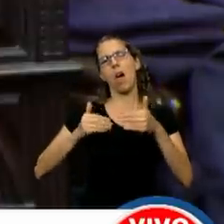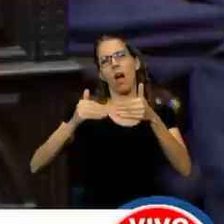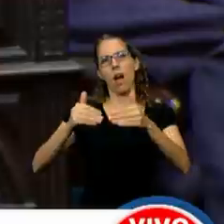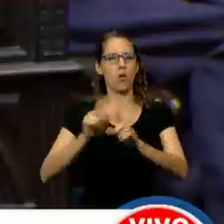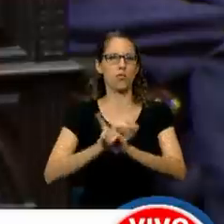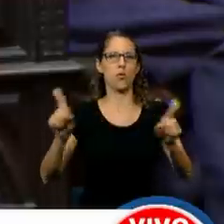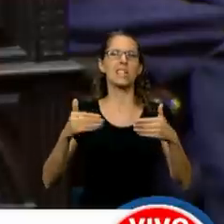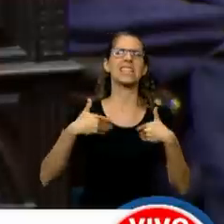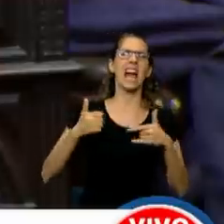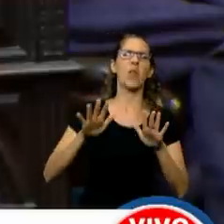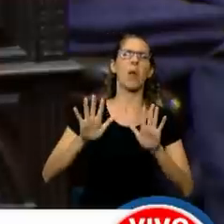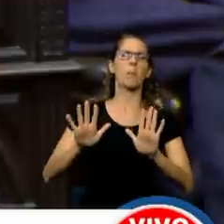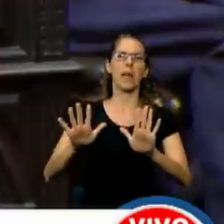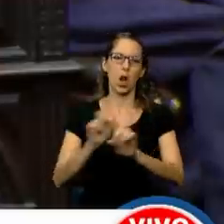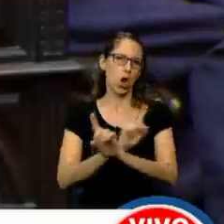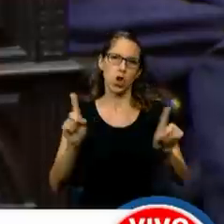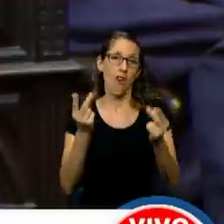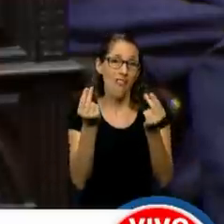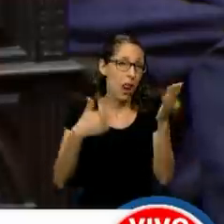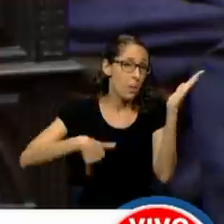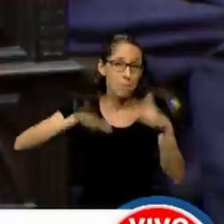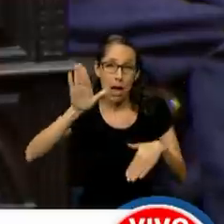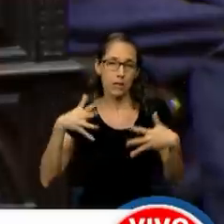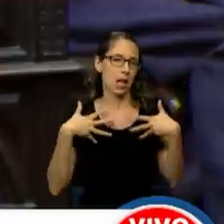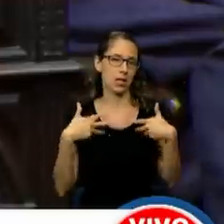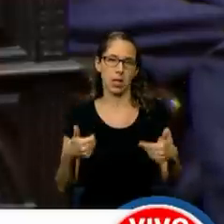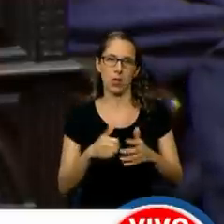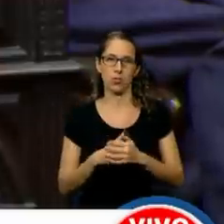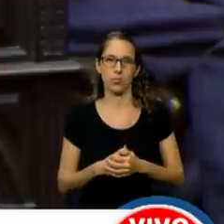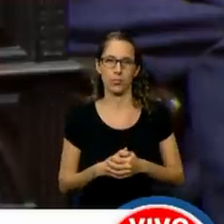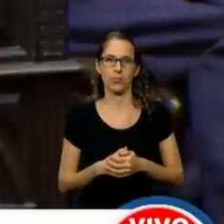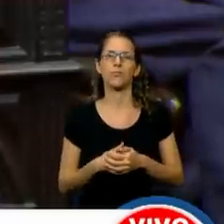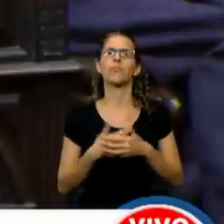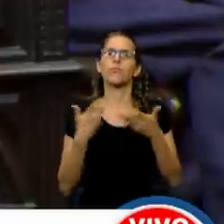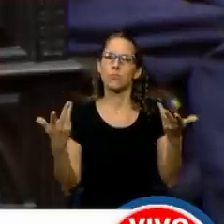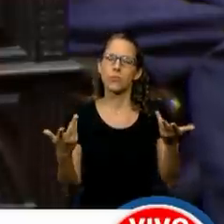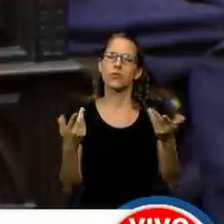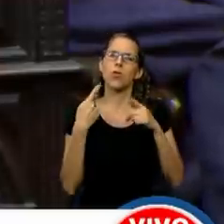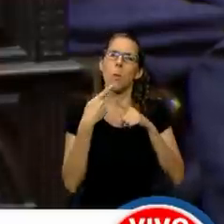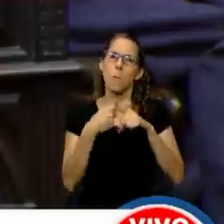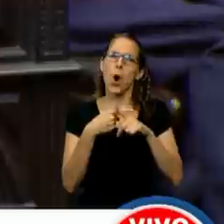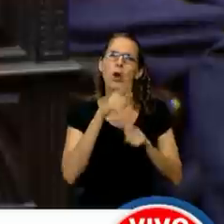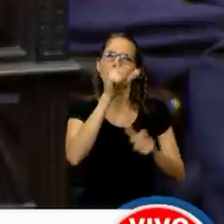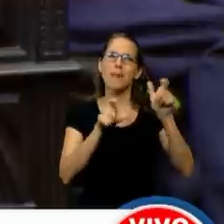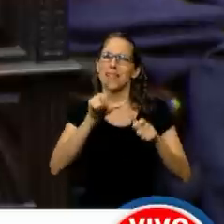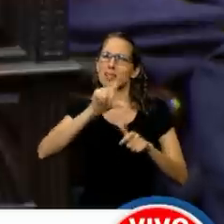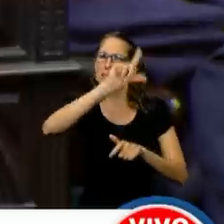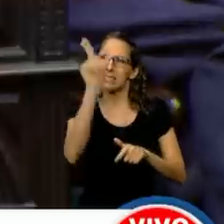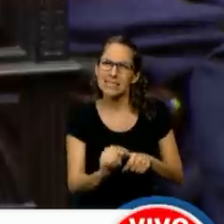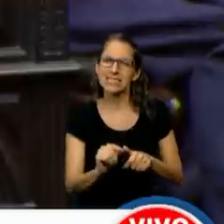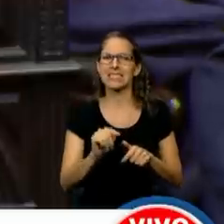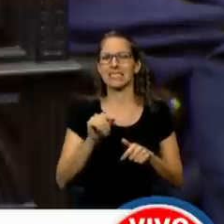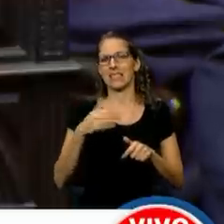poder tener salud que el bien más preciado que tenemos todas las personas por todos los argentinos por todos los tucumanos